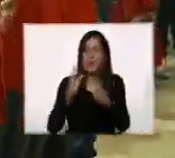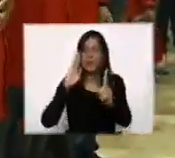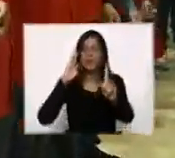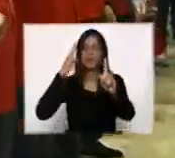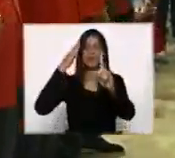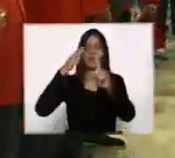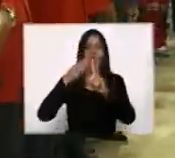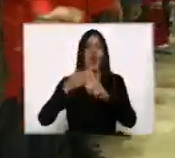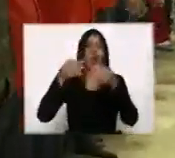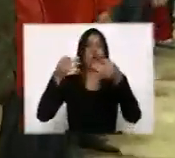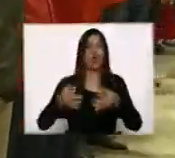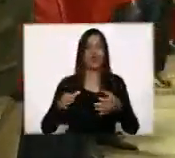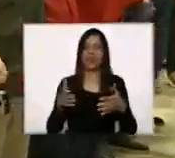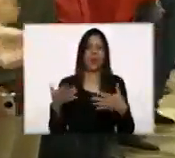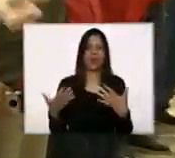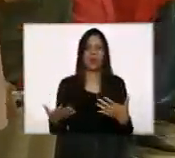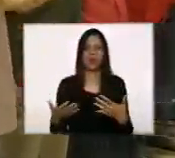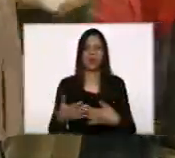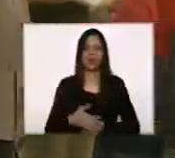la línea justa es...